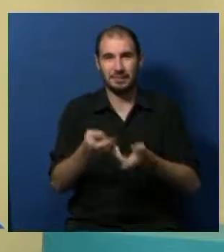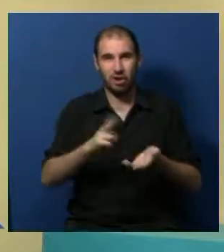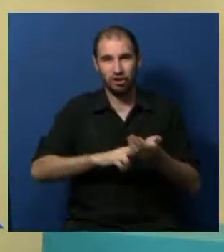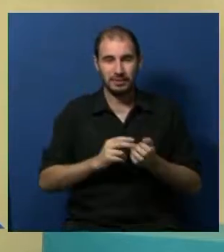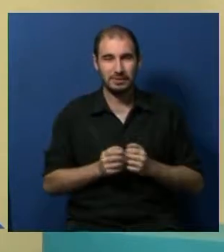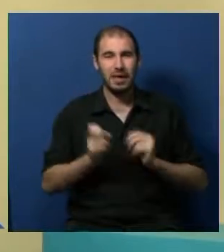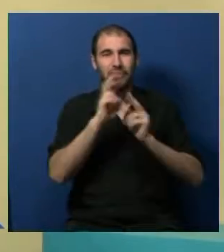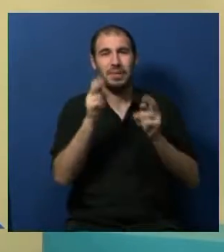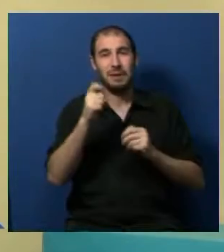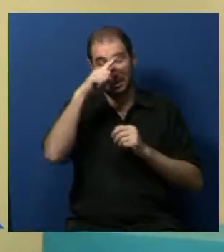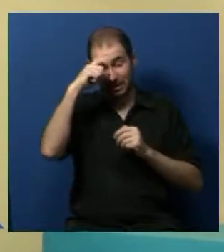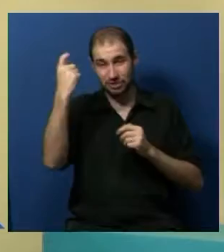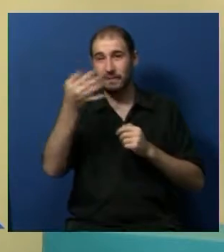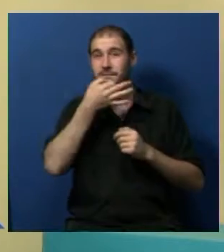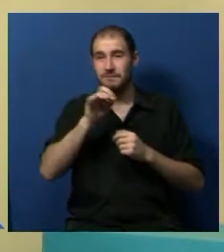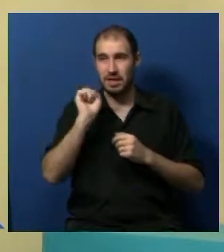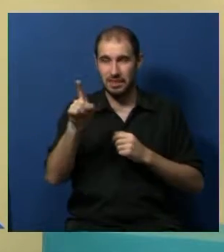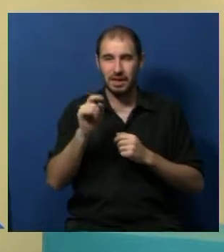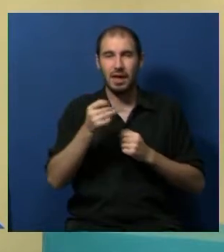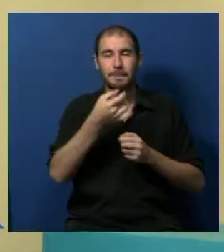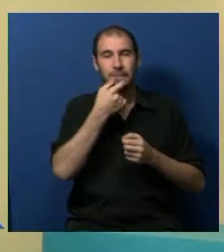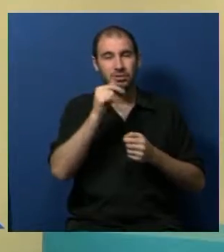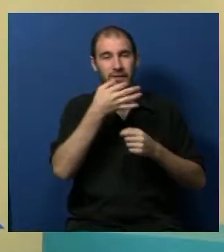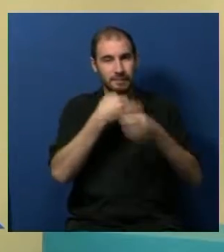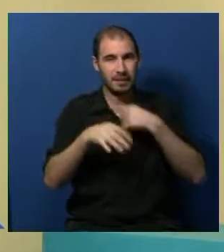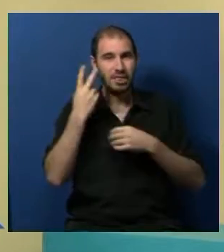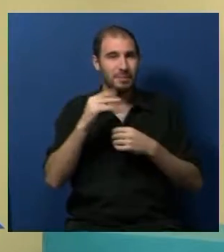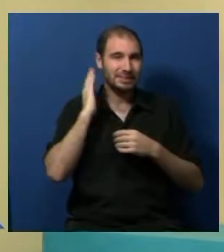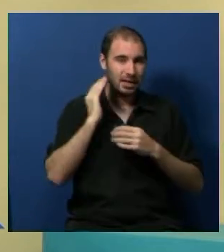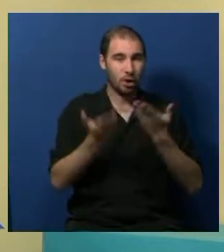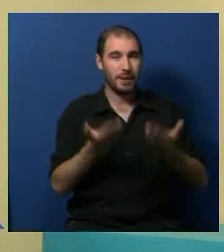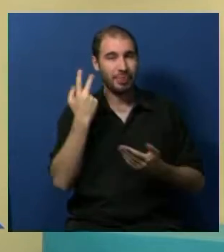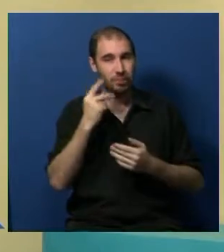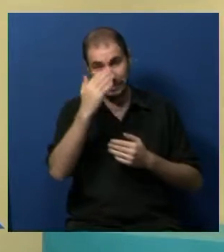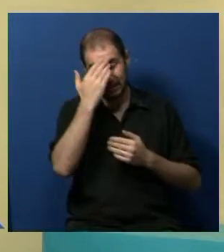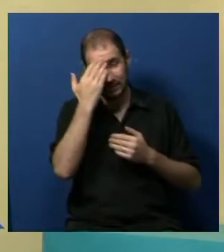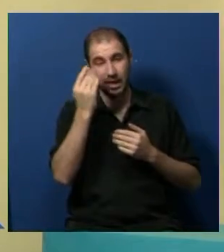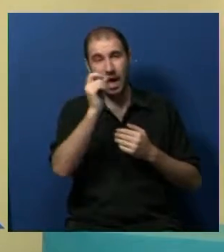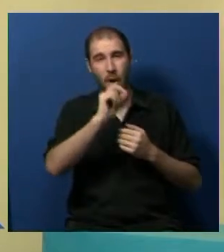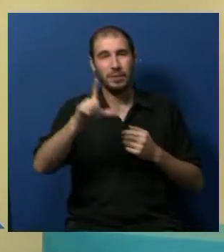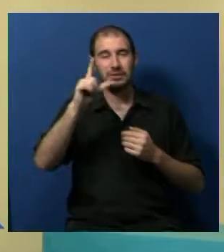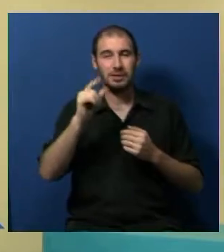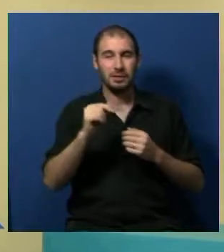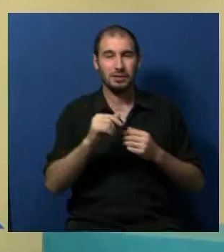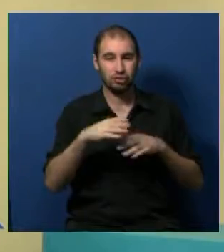Y con respecto a las exportaciones, las exportaciones de Mendoza en el 2016 comparado con el 2015 aumentaron en